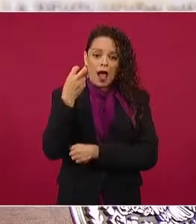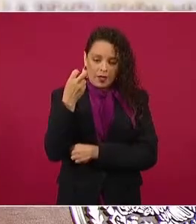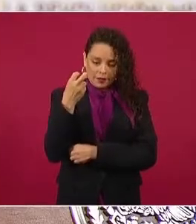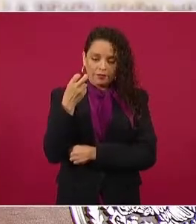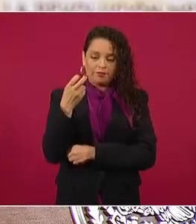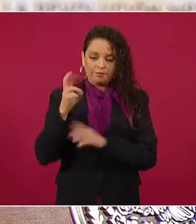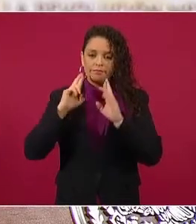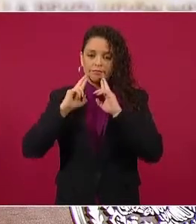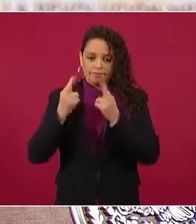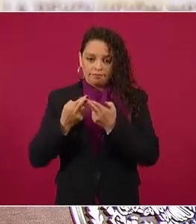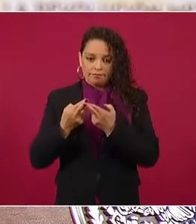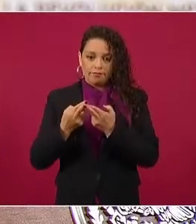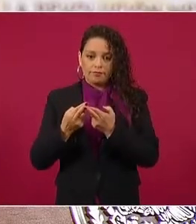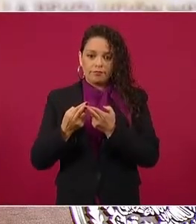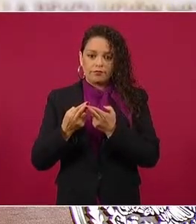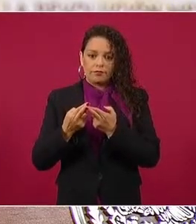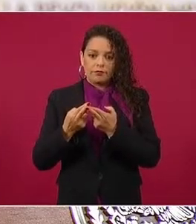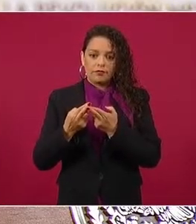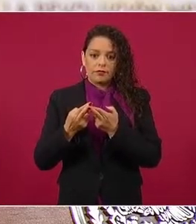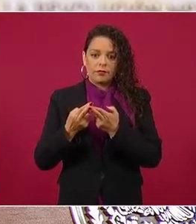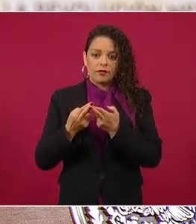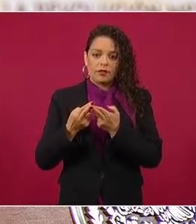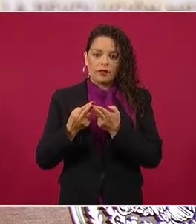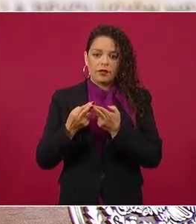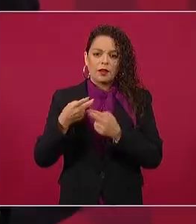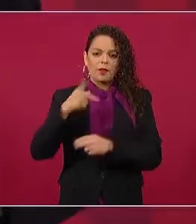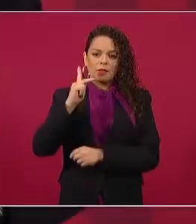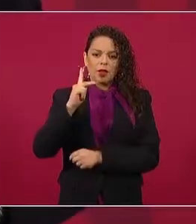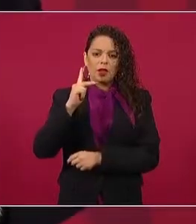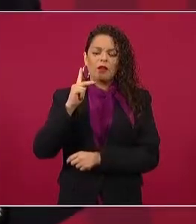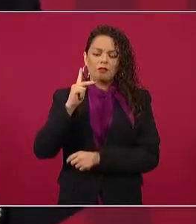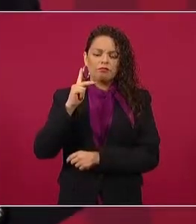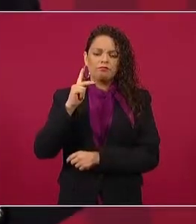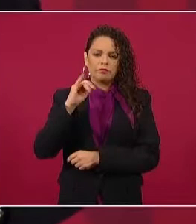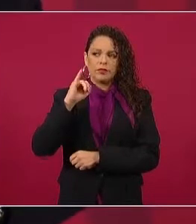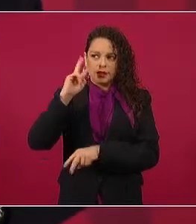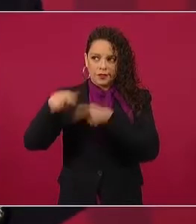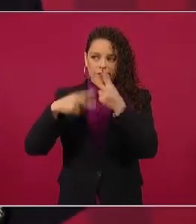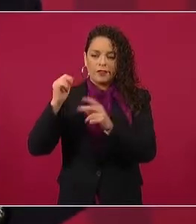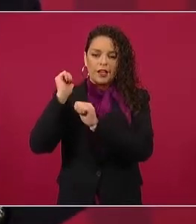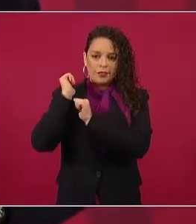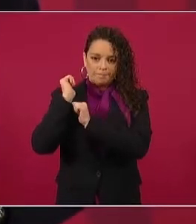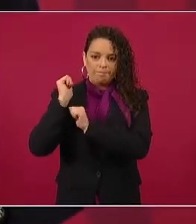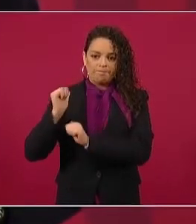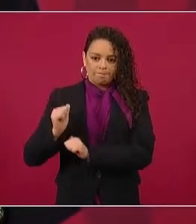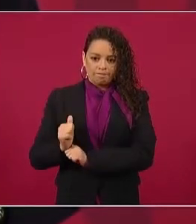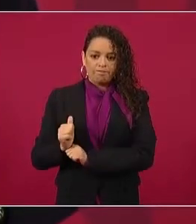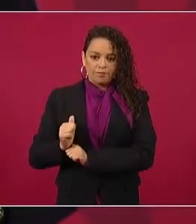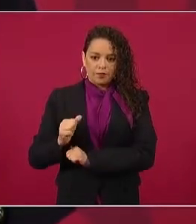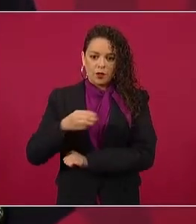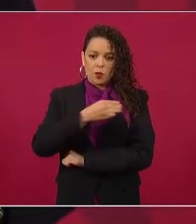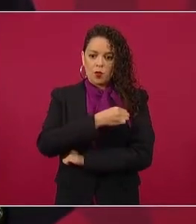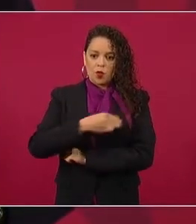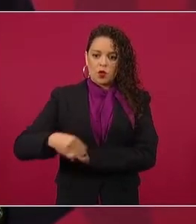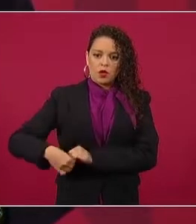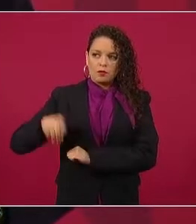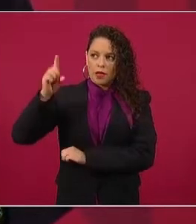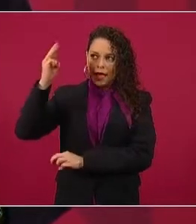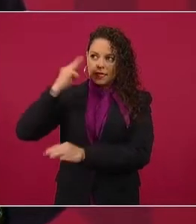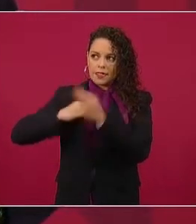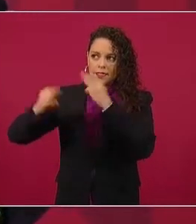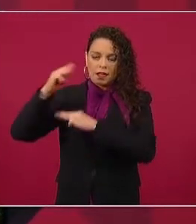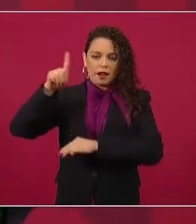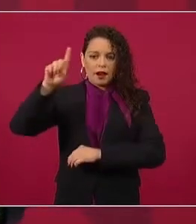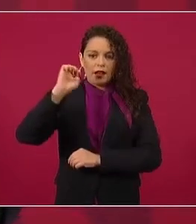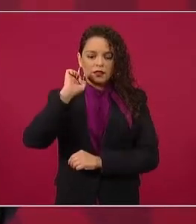hacerlo con municipios de Sonora, pero seguramente van a asistir también autoridades de municipios de la sierra de Chihuahua.